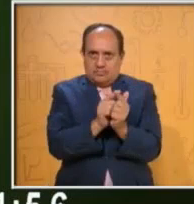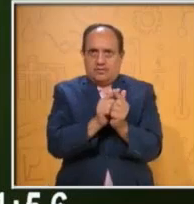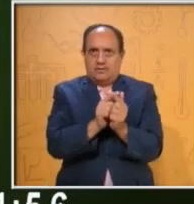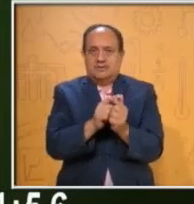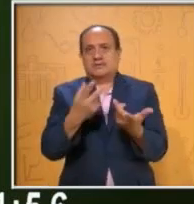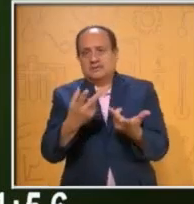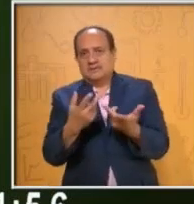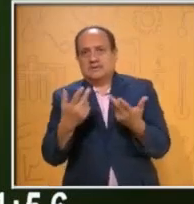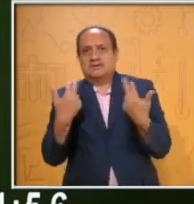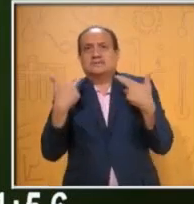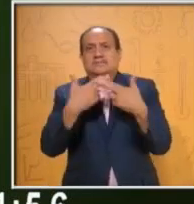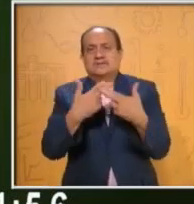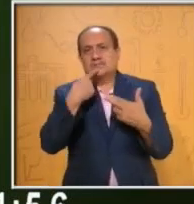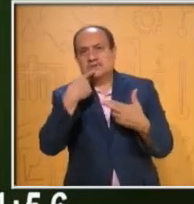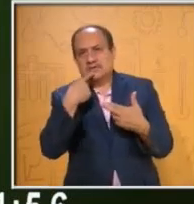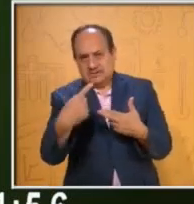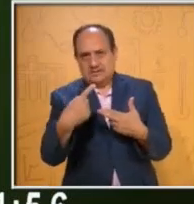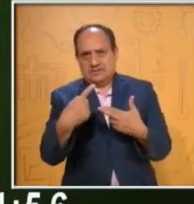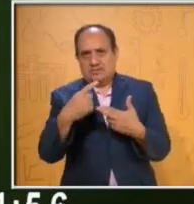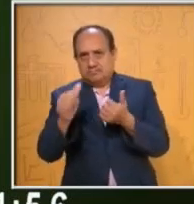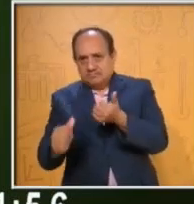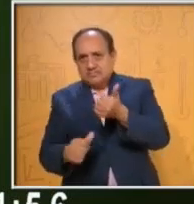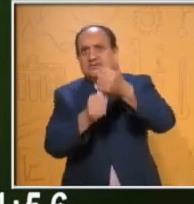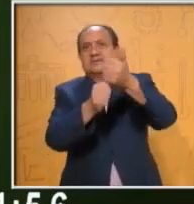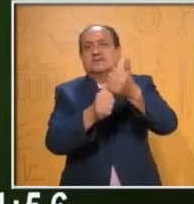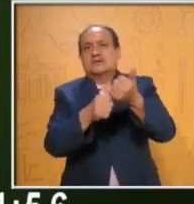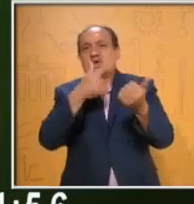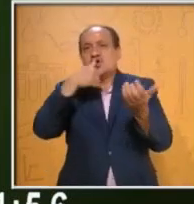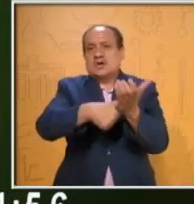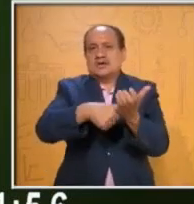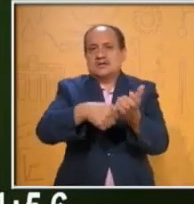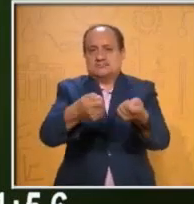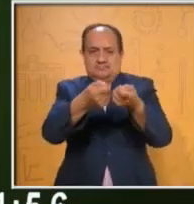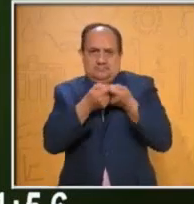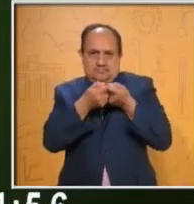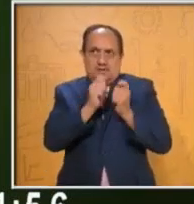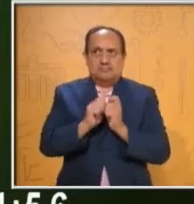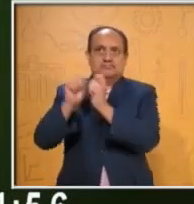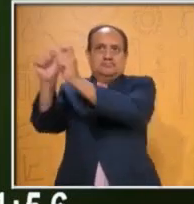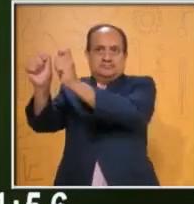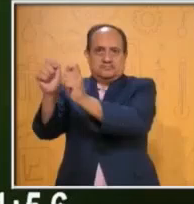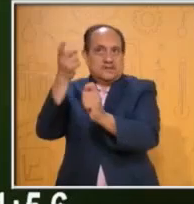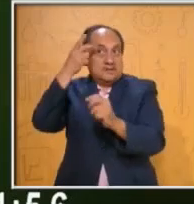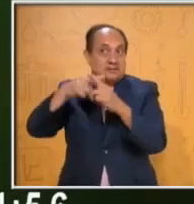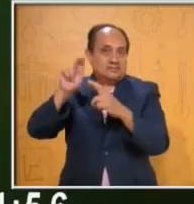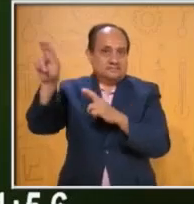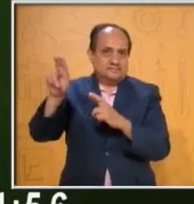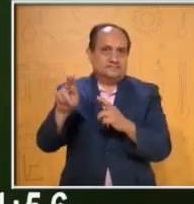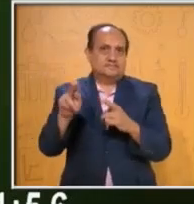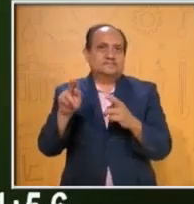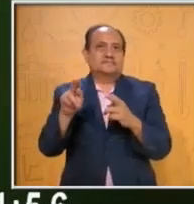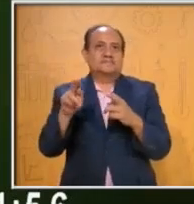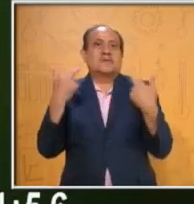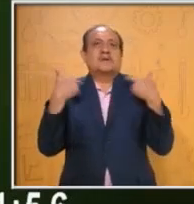le comentó al subdirector y le dio la carta que los alumnos hicieron. El profesor le entrega la